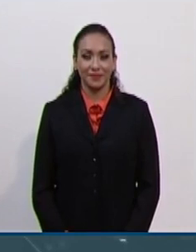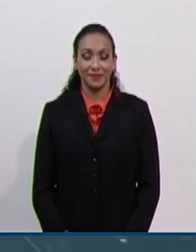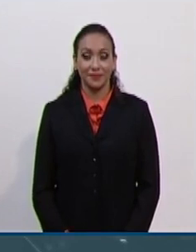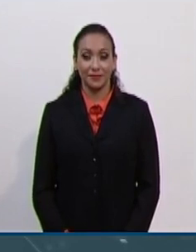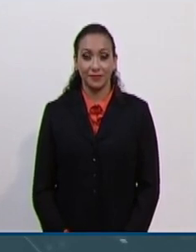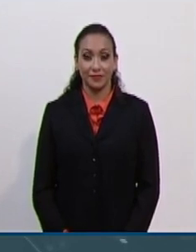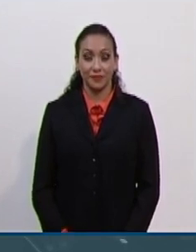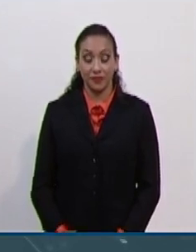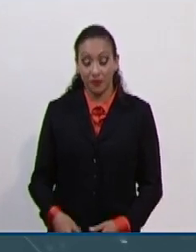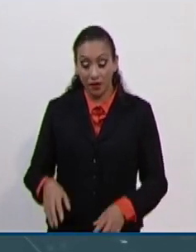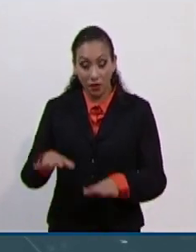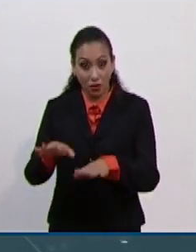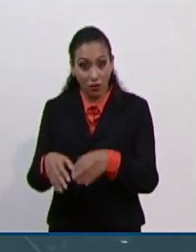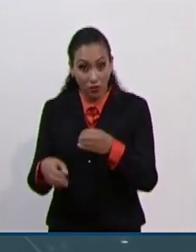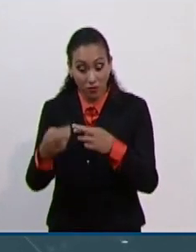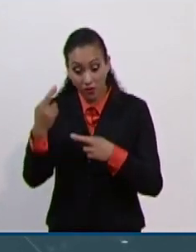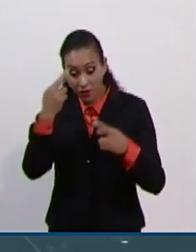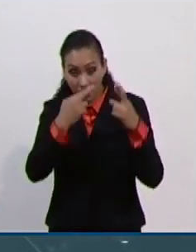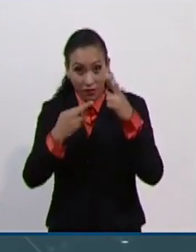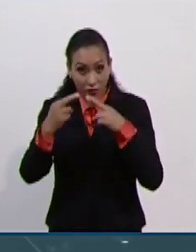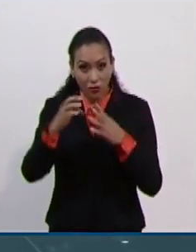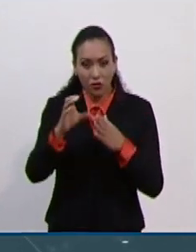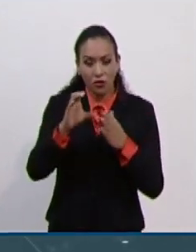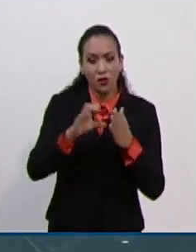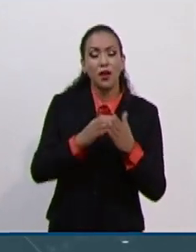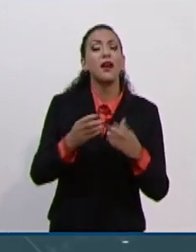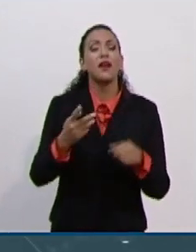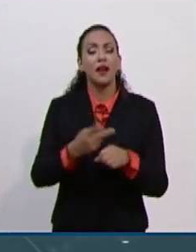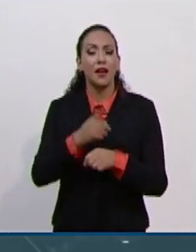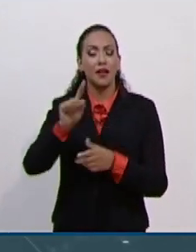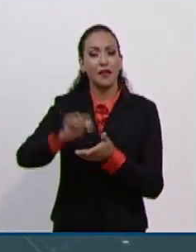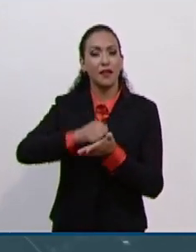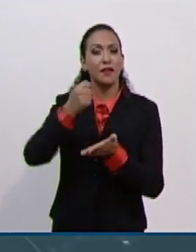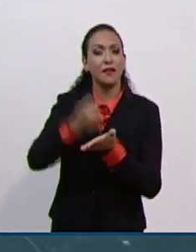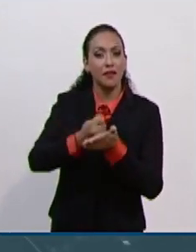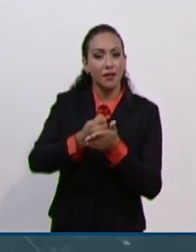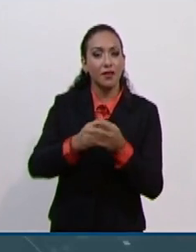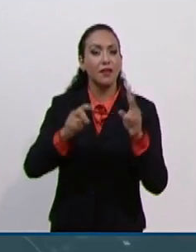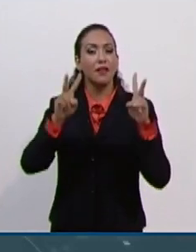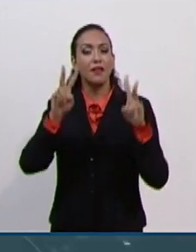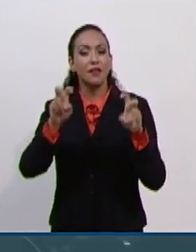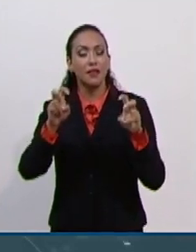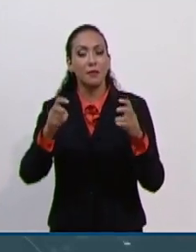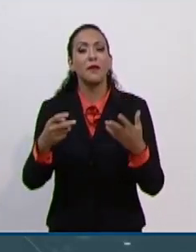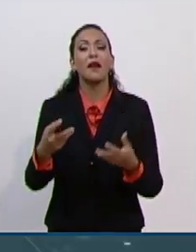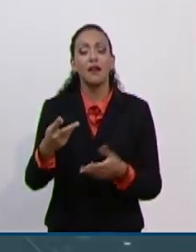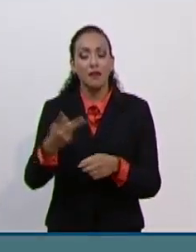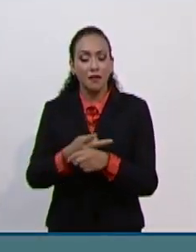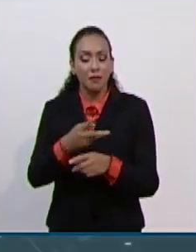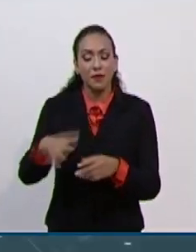La Corte revisó la constitucionalidad de disposiciones de Tamaulipas en materia de procedencia.